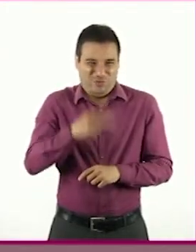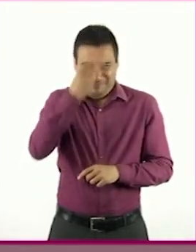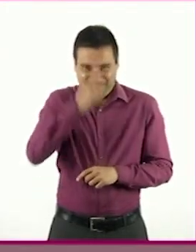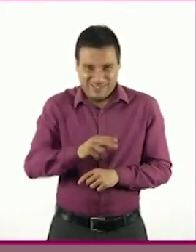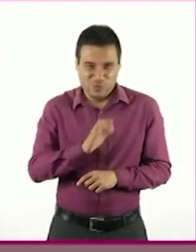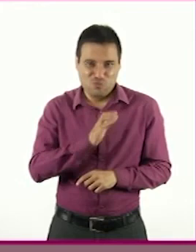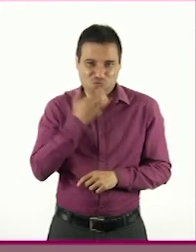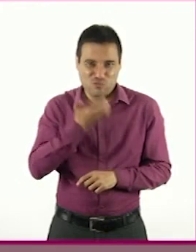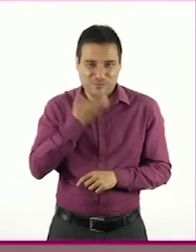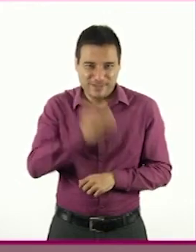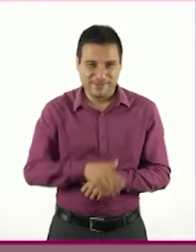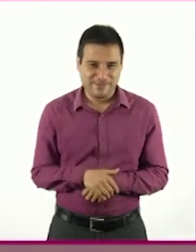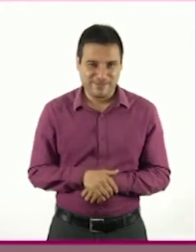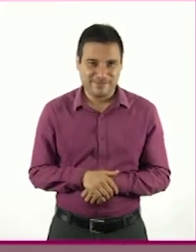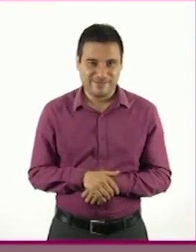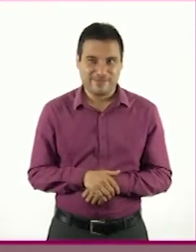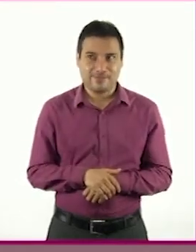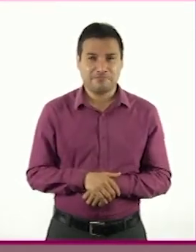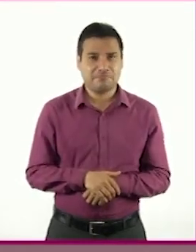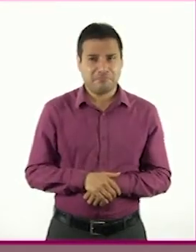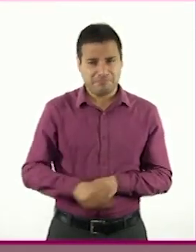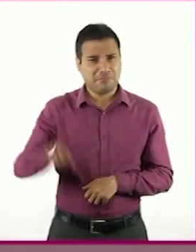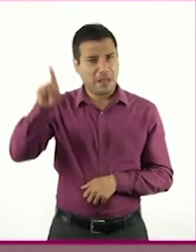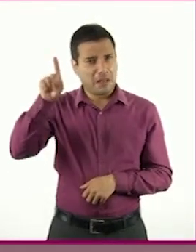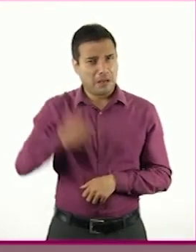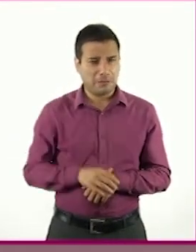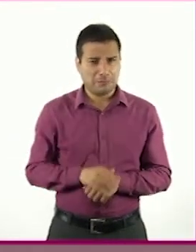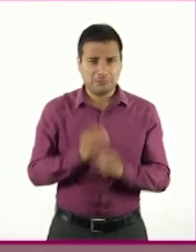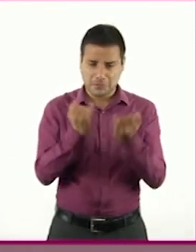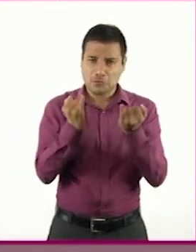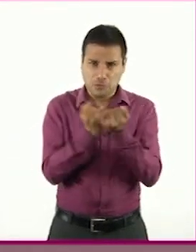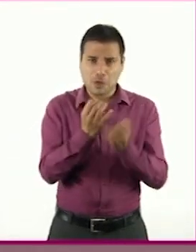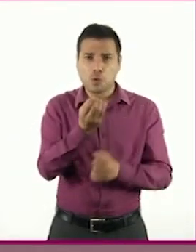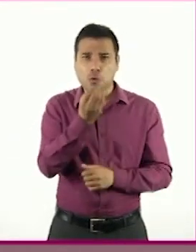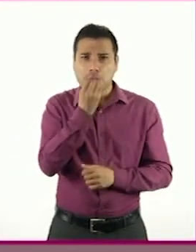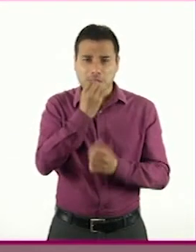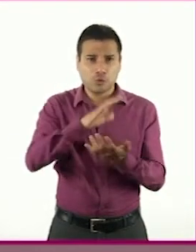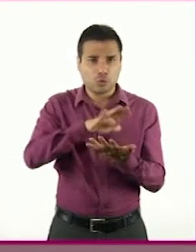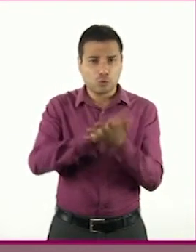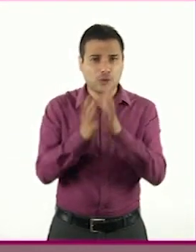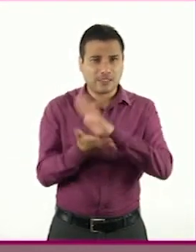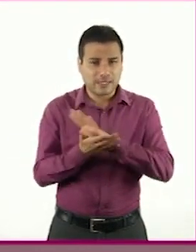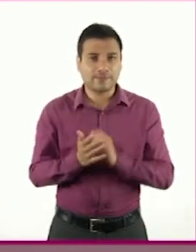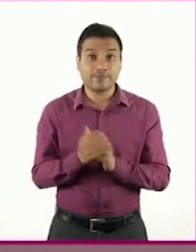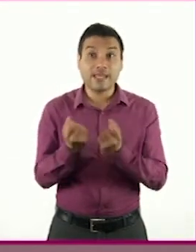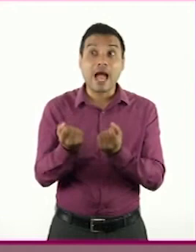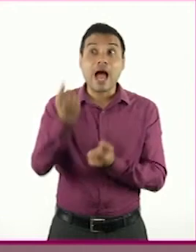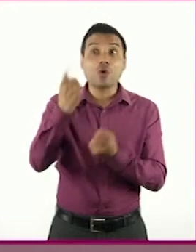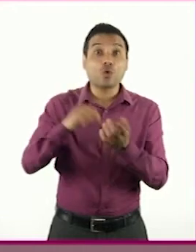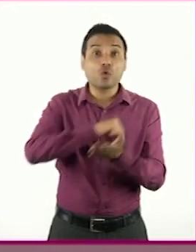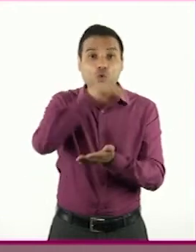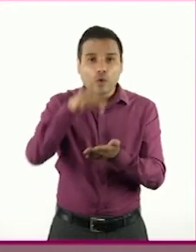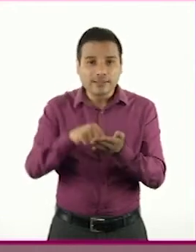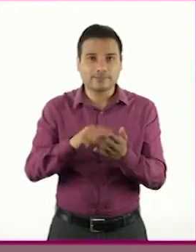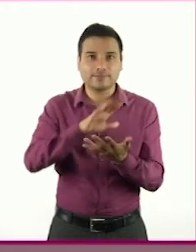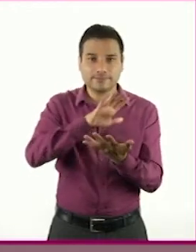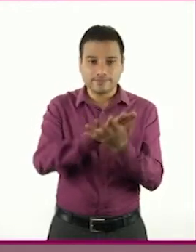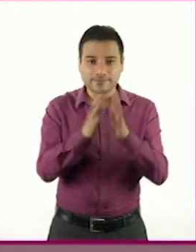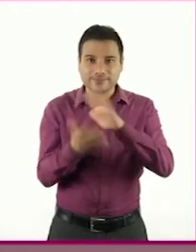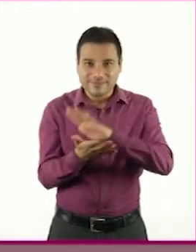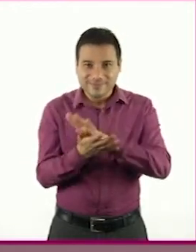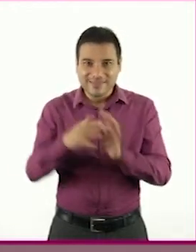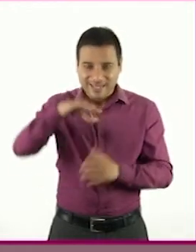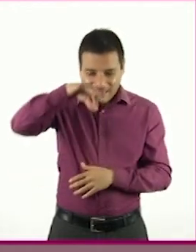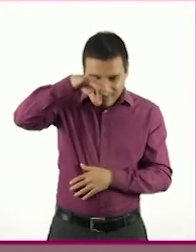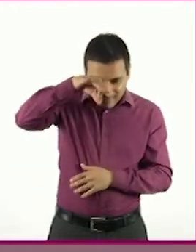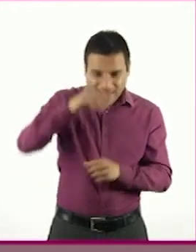gastronomía mexicana, es consumida por varios sectores de la población, aunque en ciertos lugares colorean la masa para